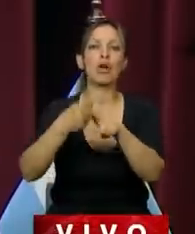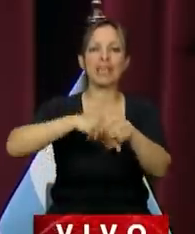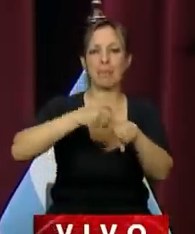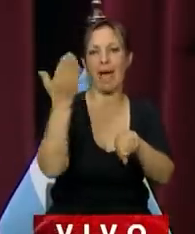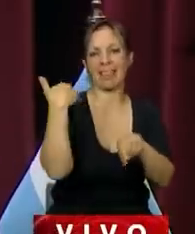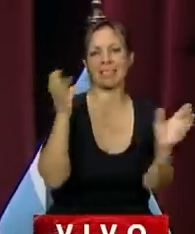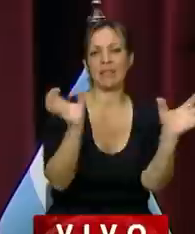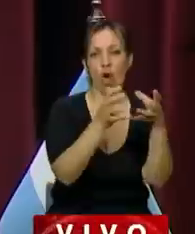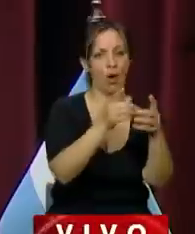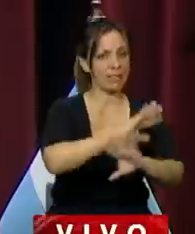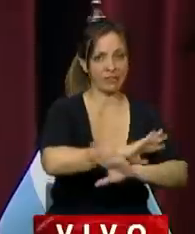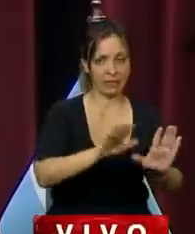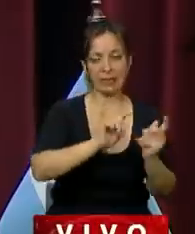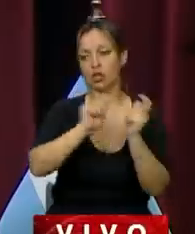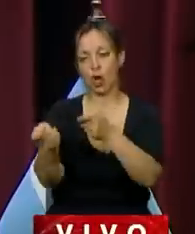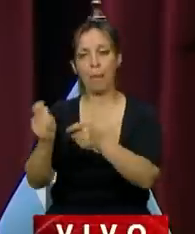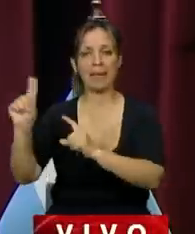de bloque, por lo tanto van a ser